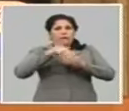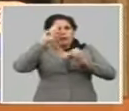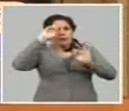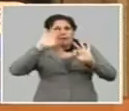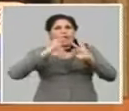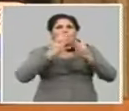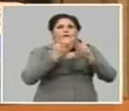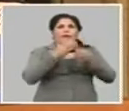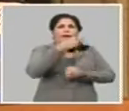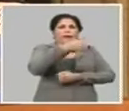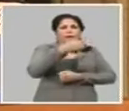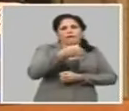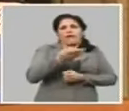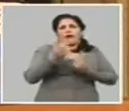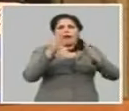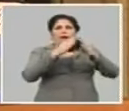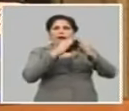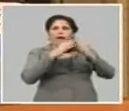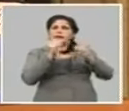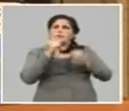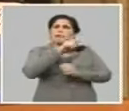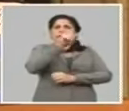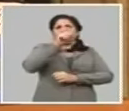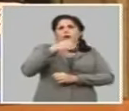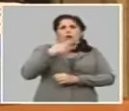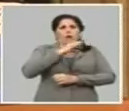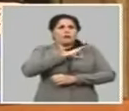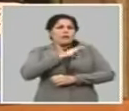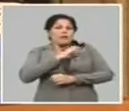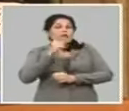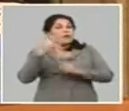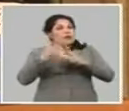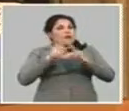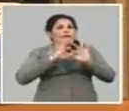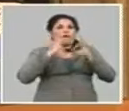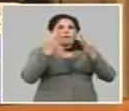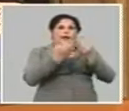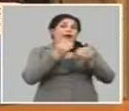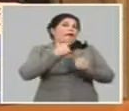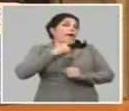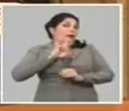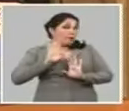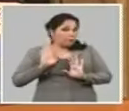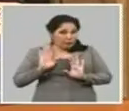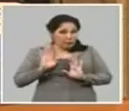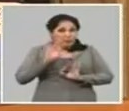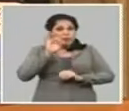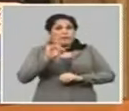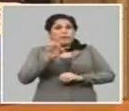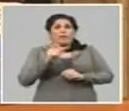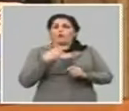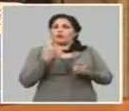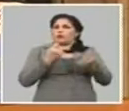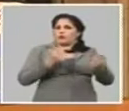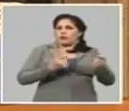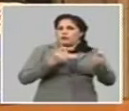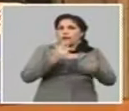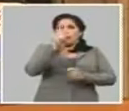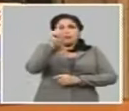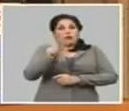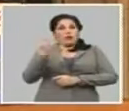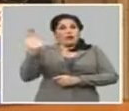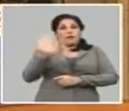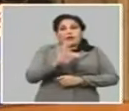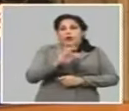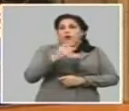el sistema de salud a esas personas y a su familia porque puede pasar en eso hemos insistido muchas veces que la persona venga de